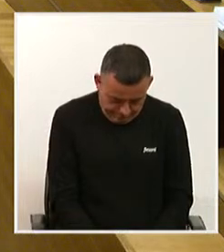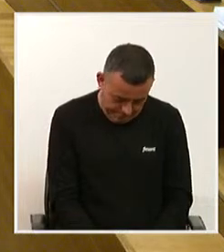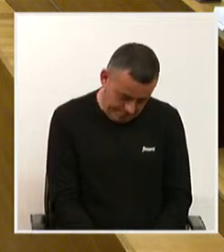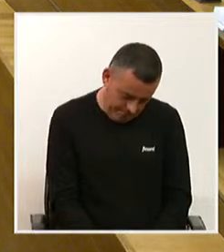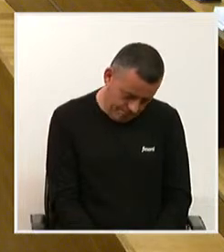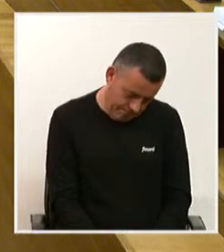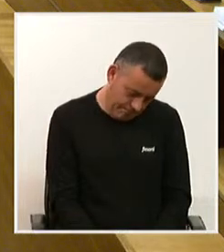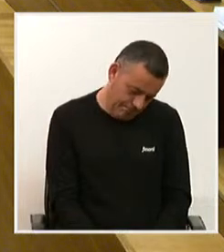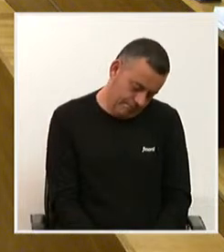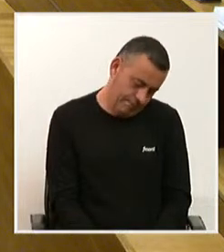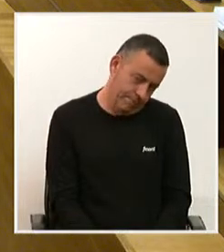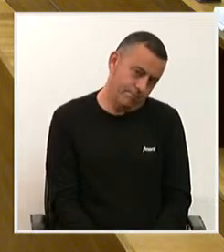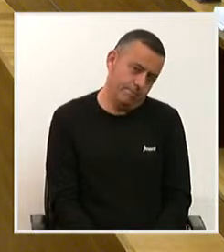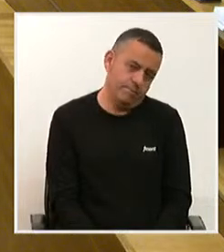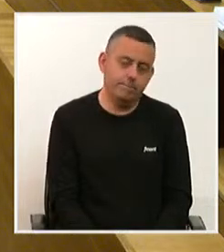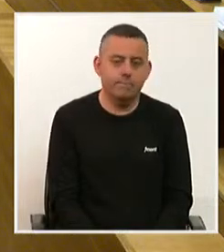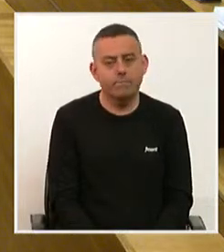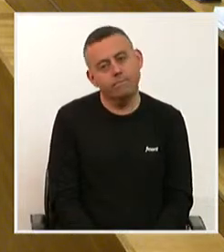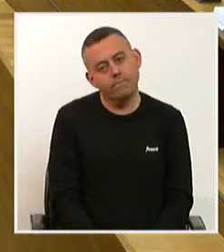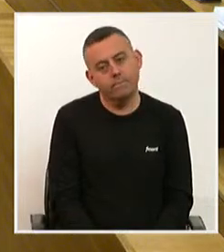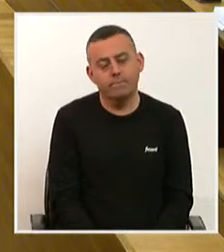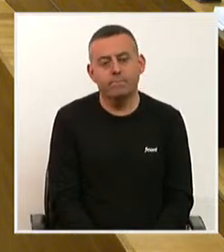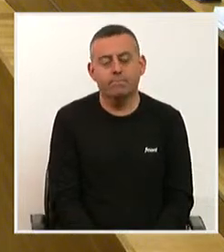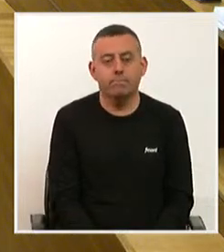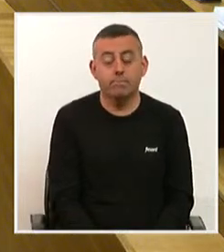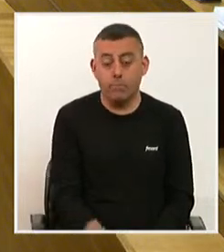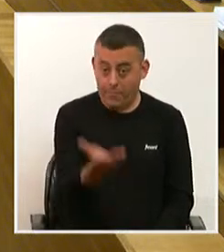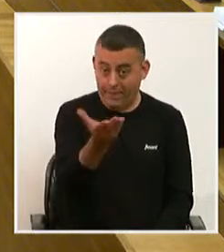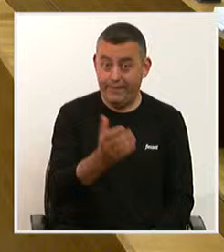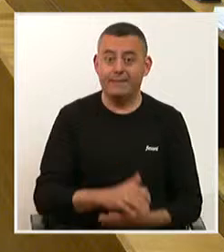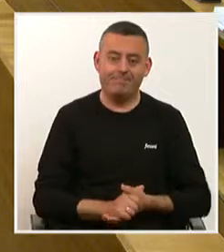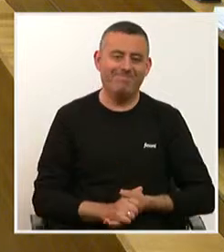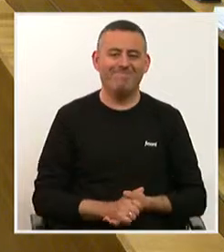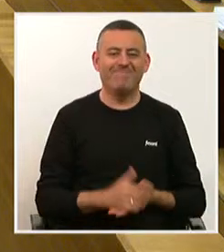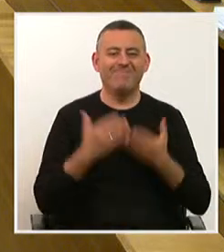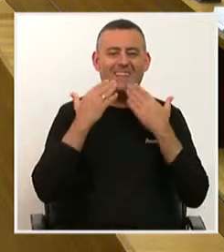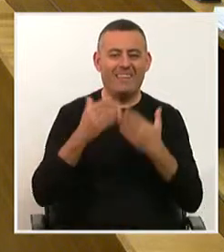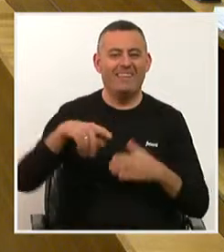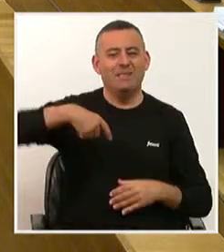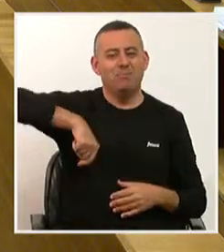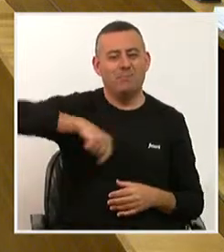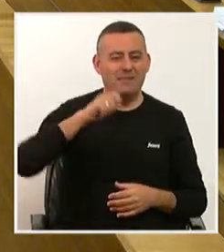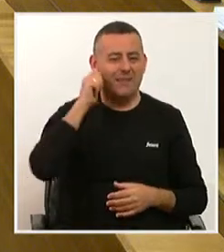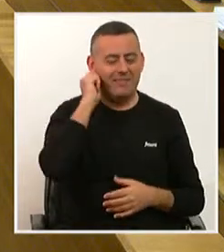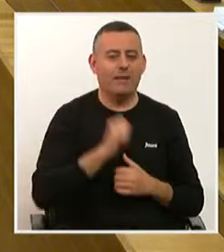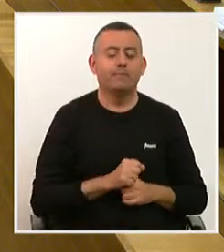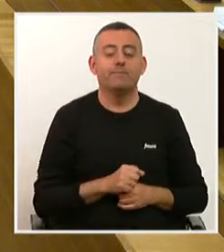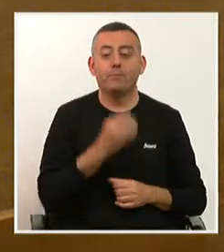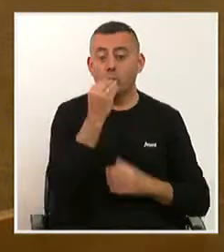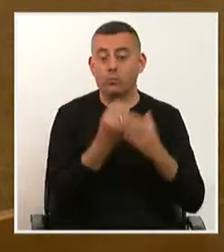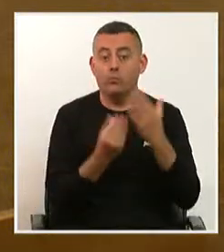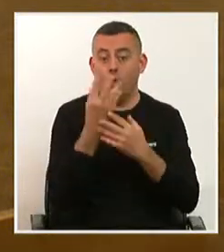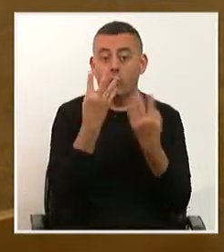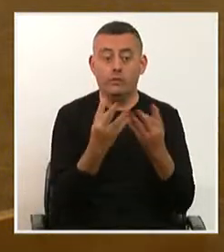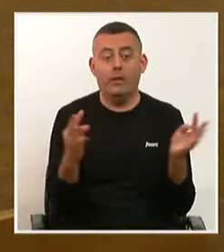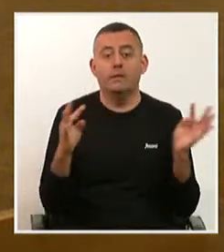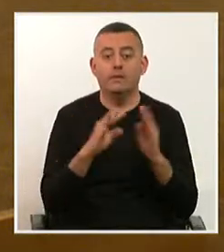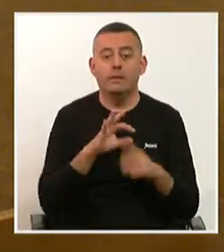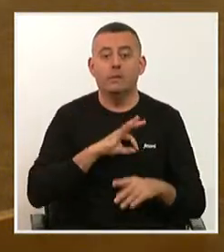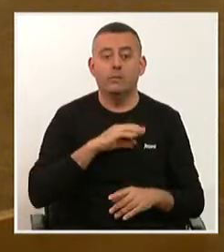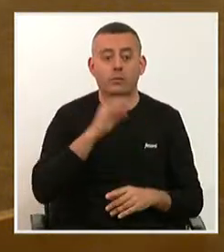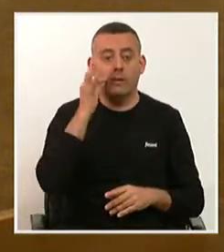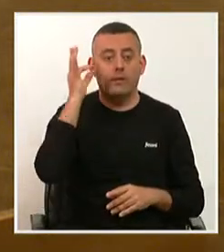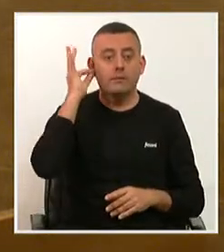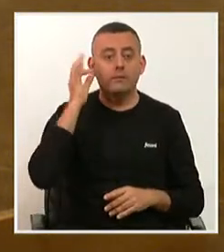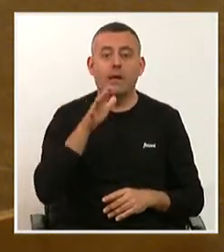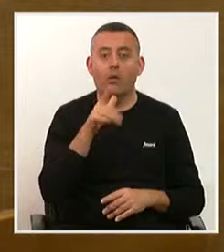bartual cuando quier graci señora presidenta día diput y diputades el el grup